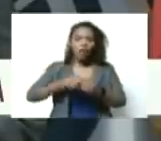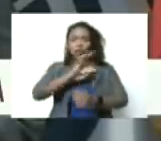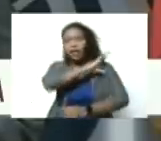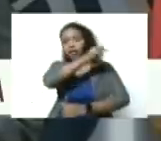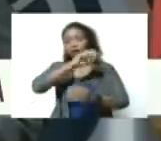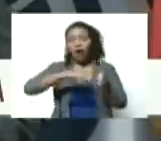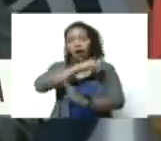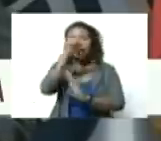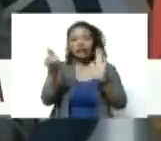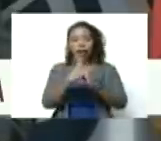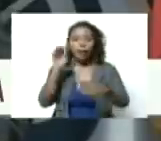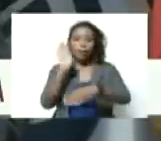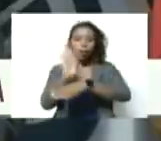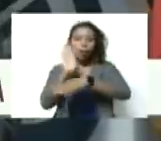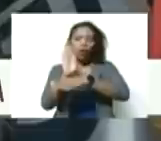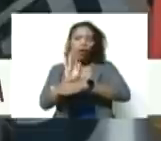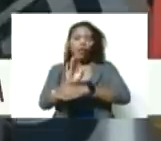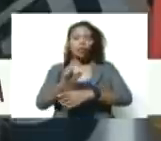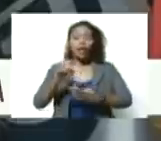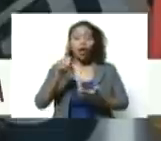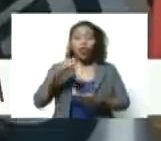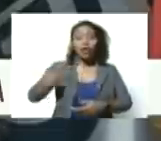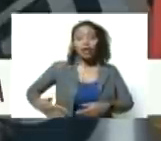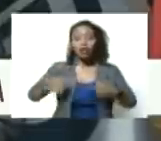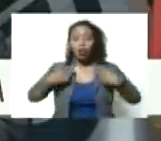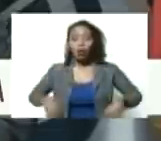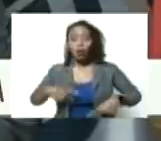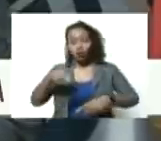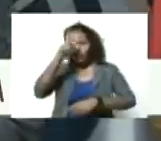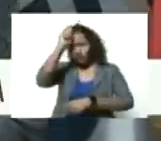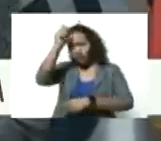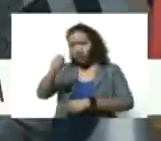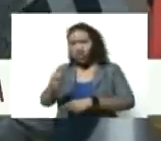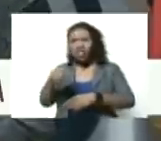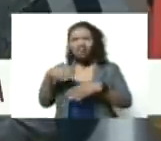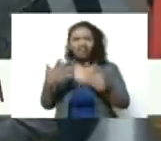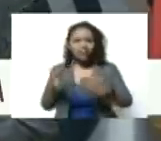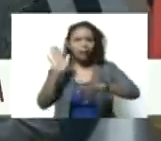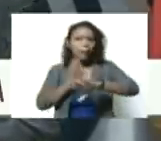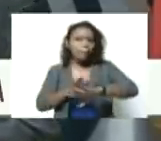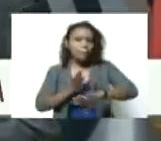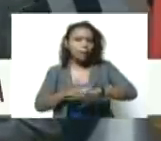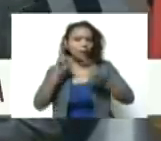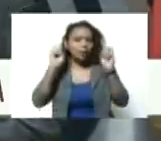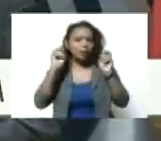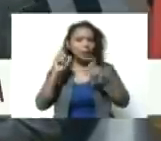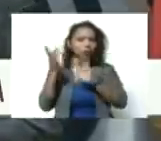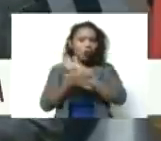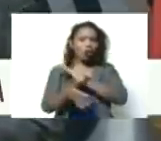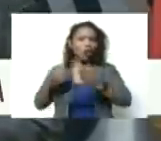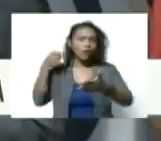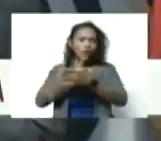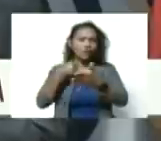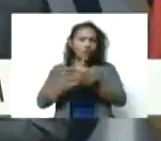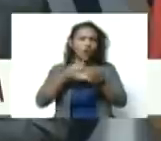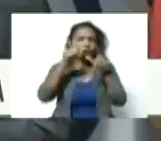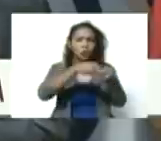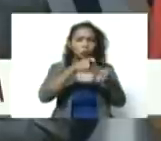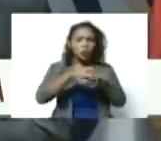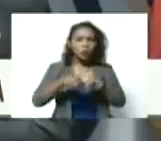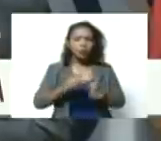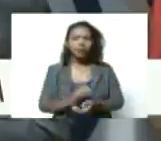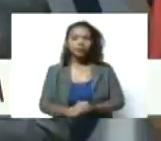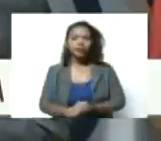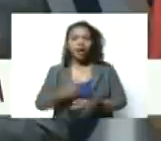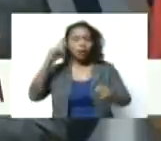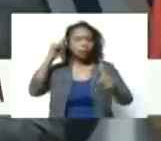de los Derechos Humanos, que se encargará de conocer los casos relacionados con la lucha campesina. El objetivo